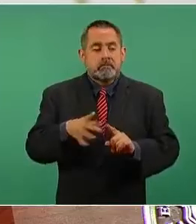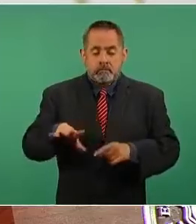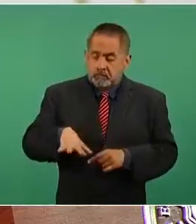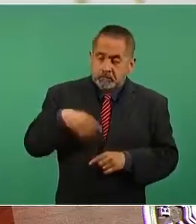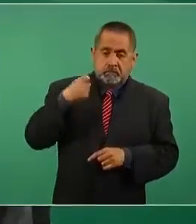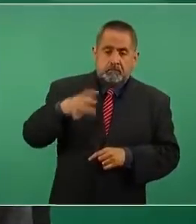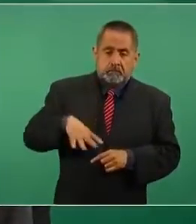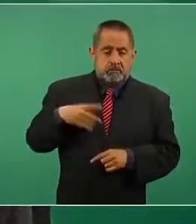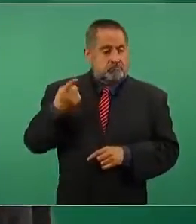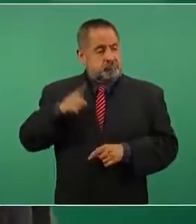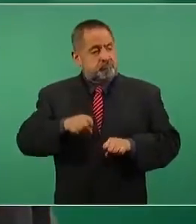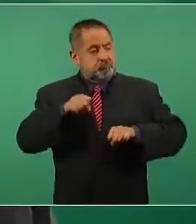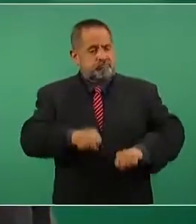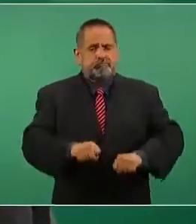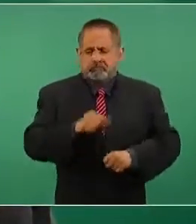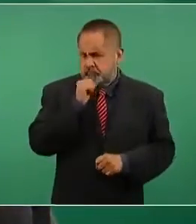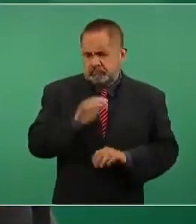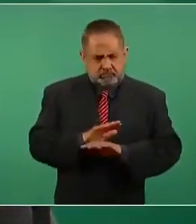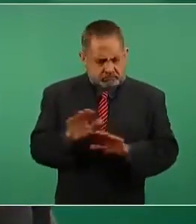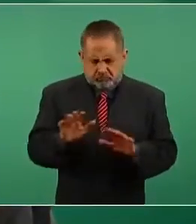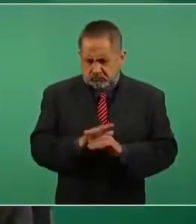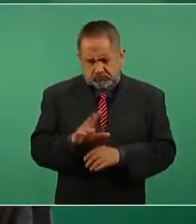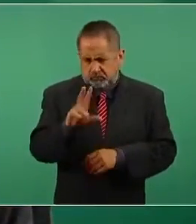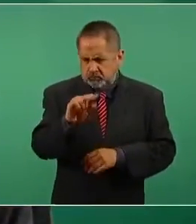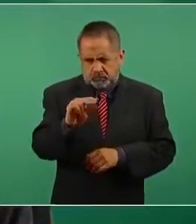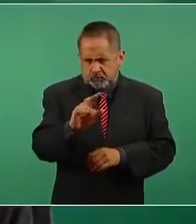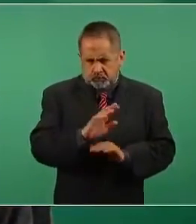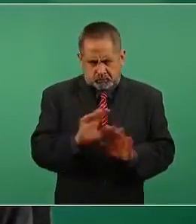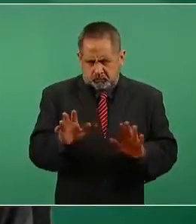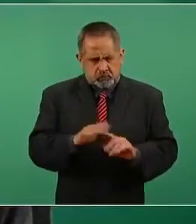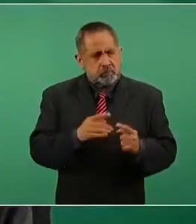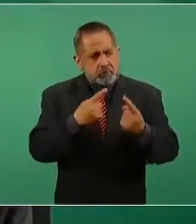abusos de autoridad, nada,